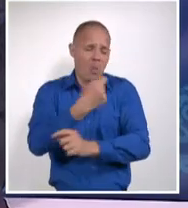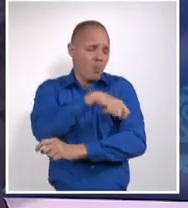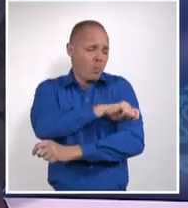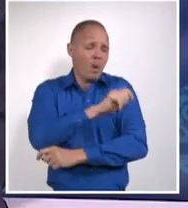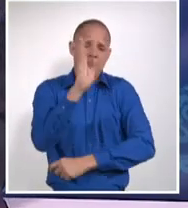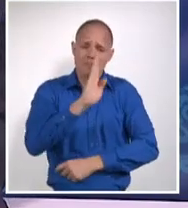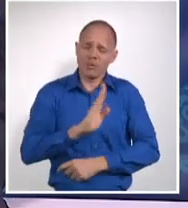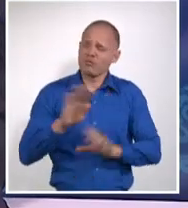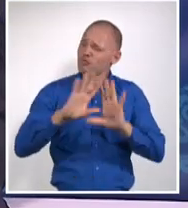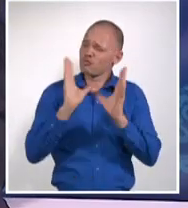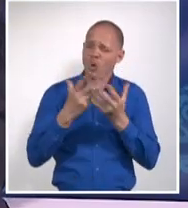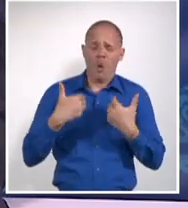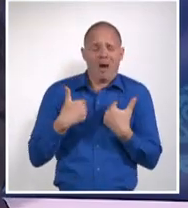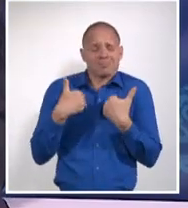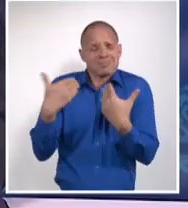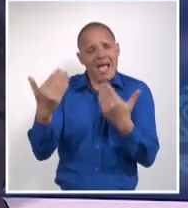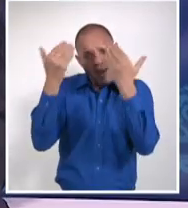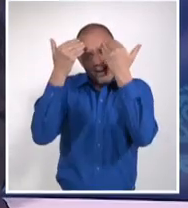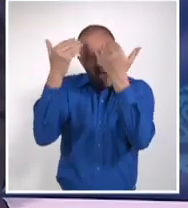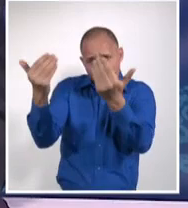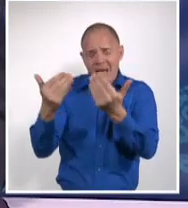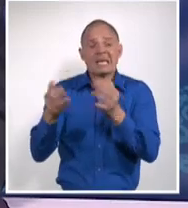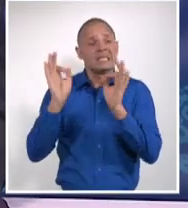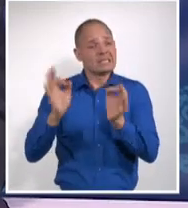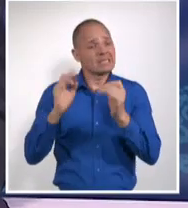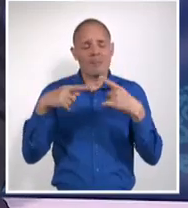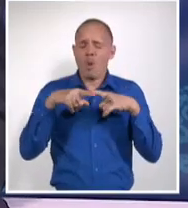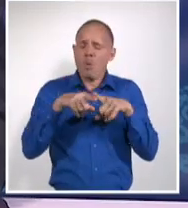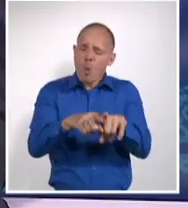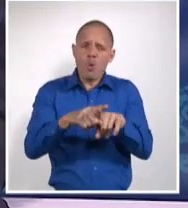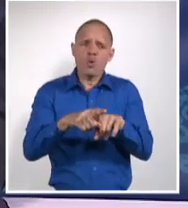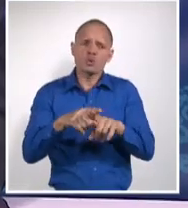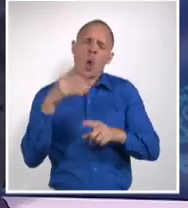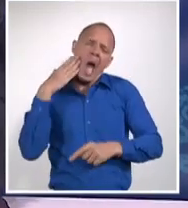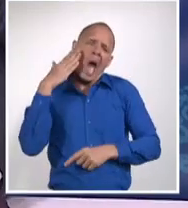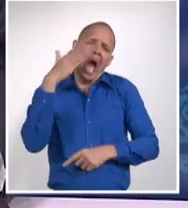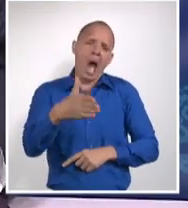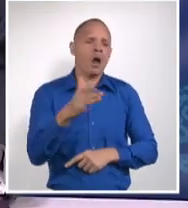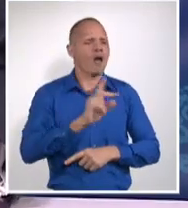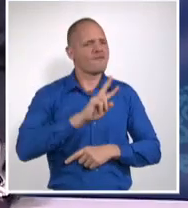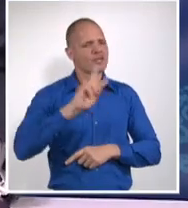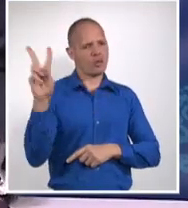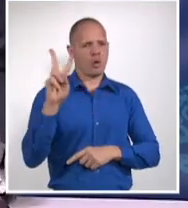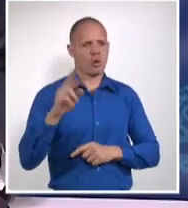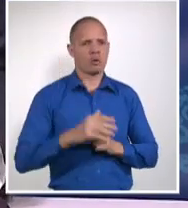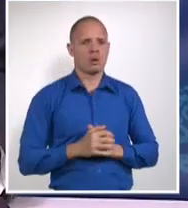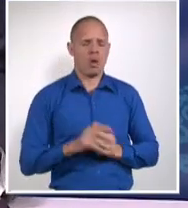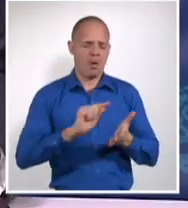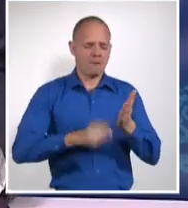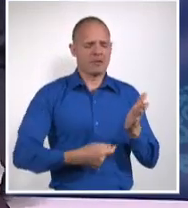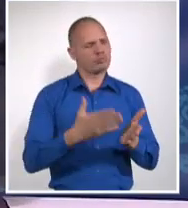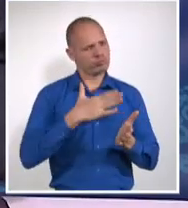estaremos juntos siempre hasta la victoria firmado luis ignacio lula da silva